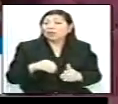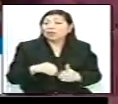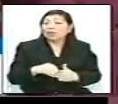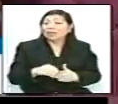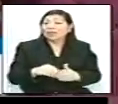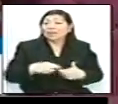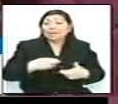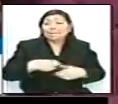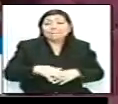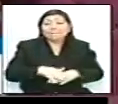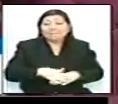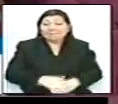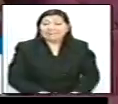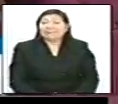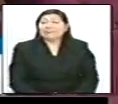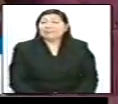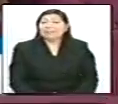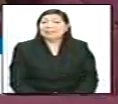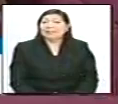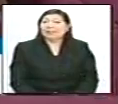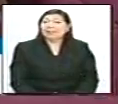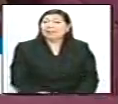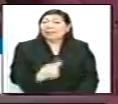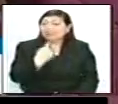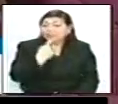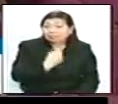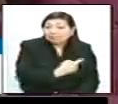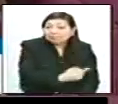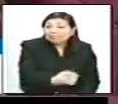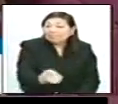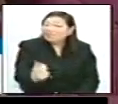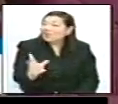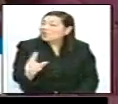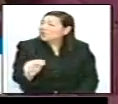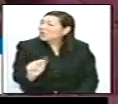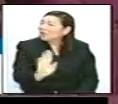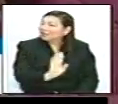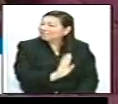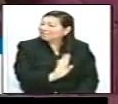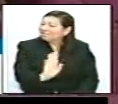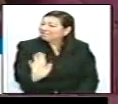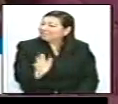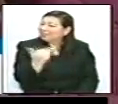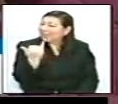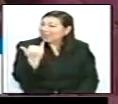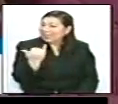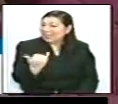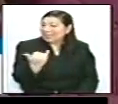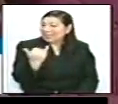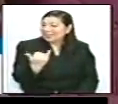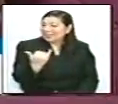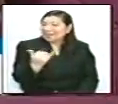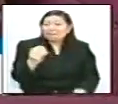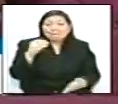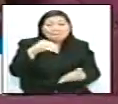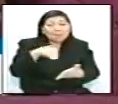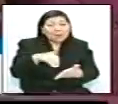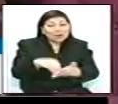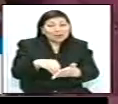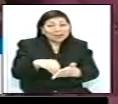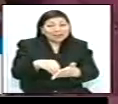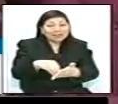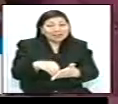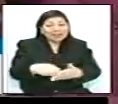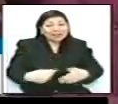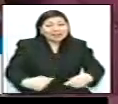de procedibilidad. Por lo tanto, señores congresistas, no es atendible en esta instancia poner a deliberación